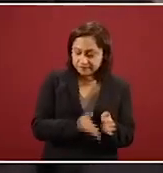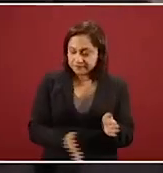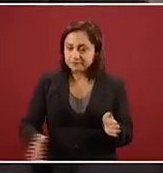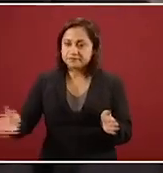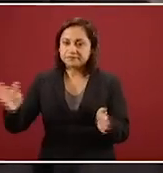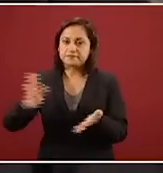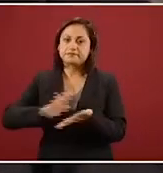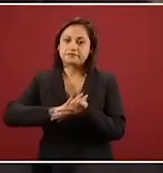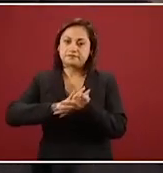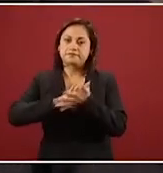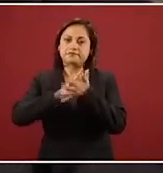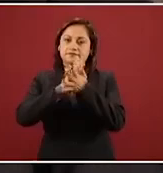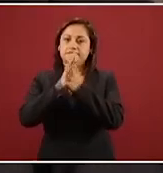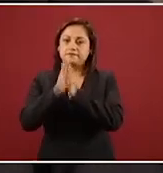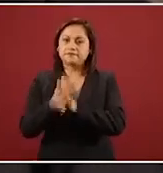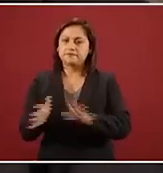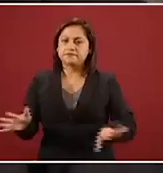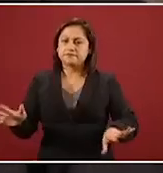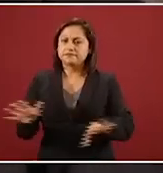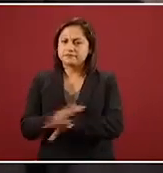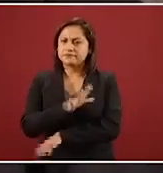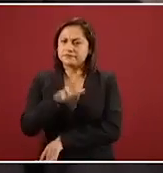desde luego es un proceso